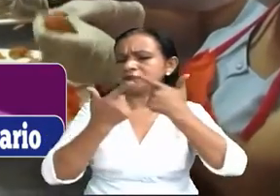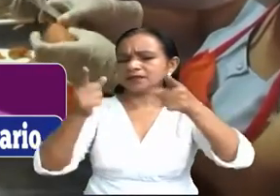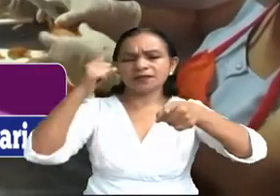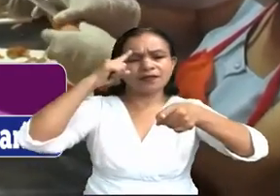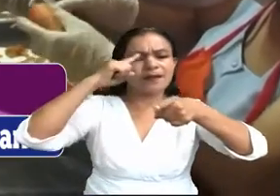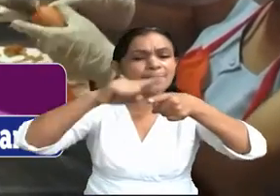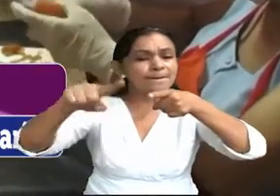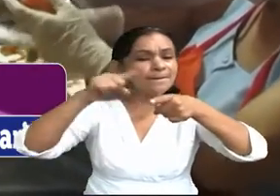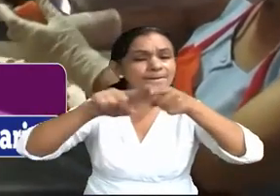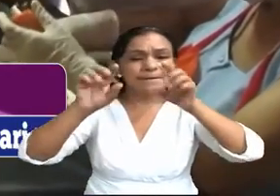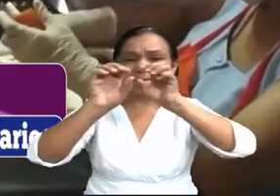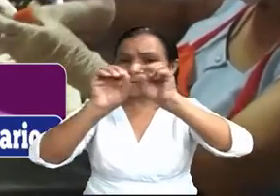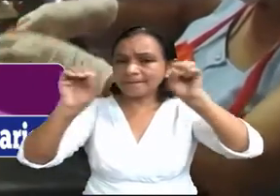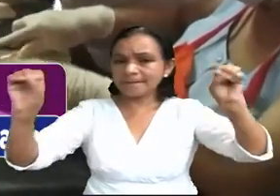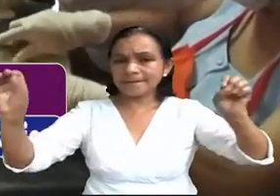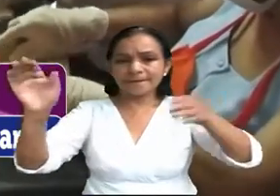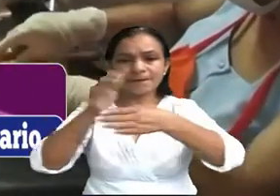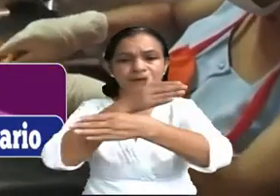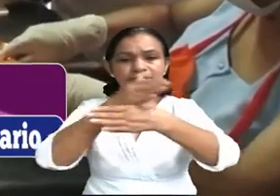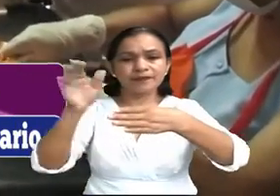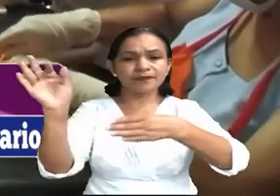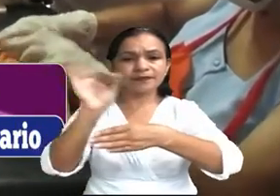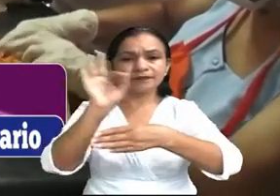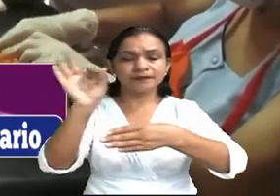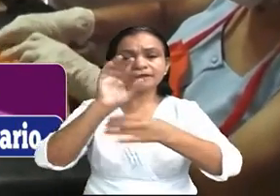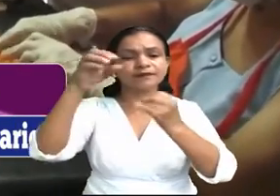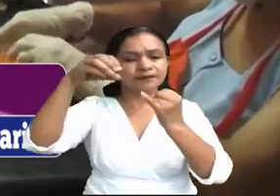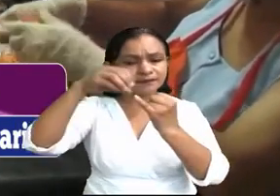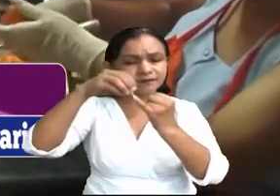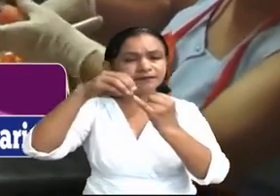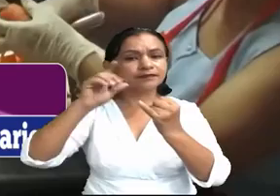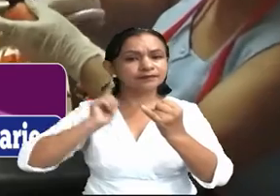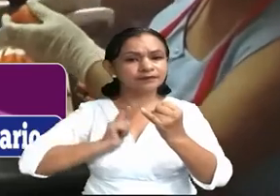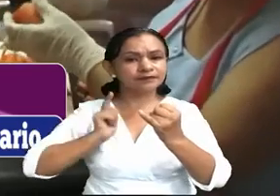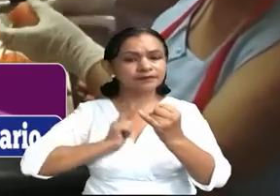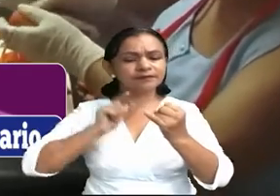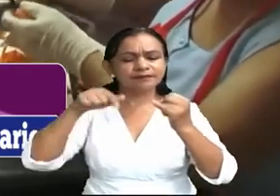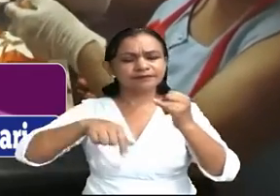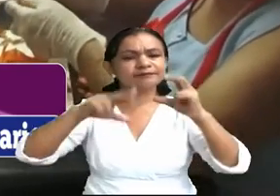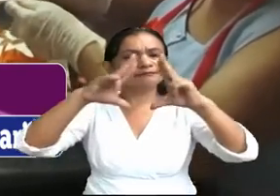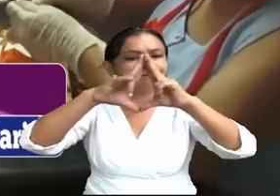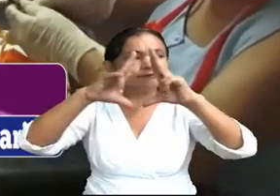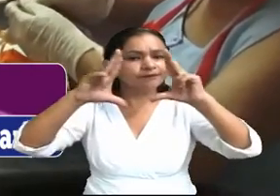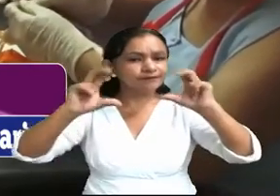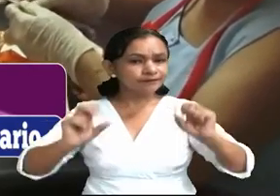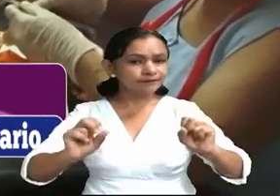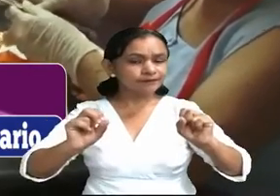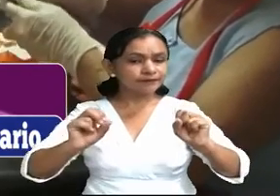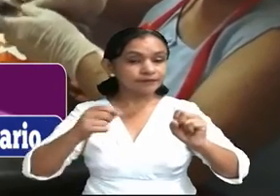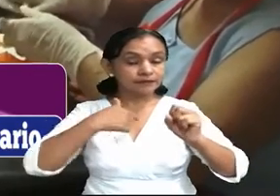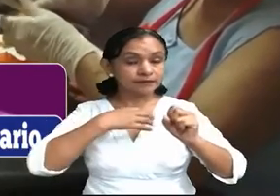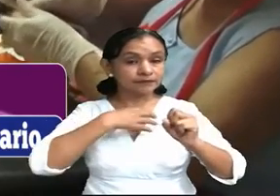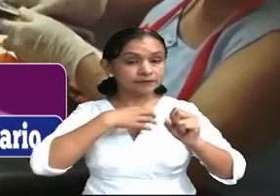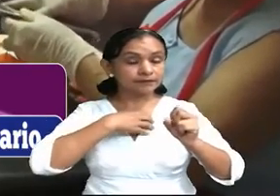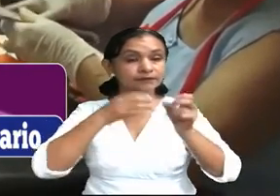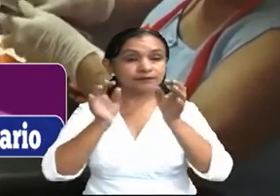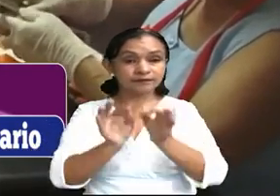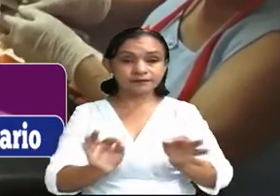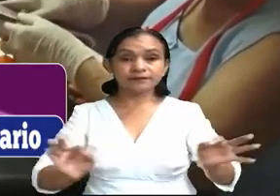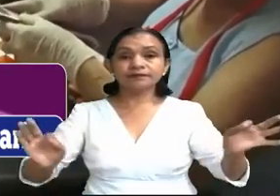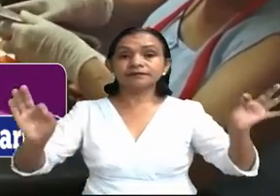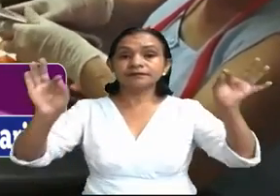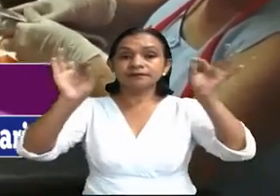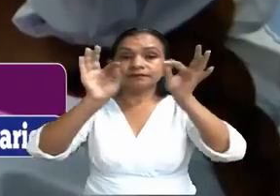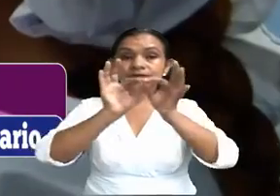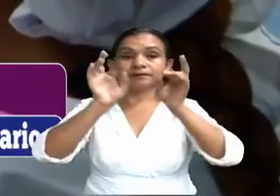los distintos centros formativos que tiene el INATEC a lo largo y ancho del país. Para nosotros esto es importante porque